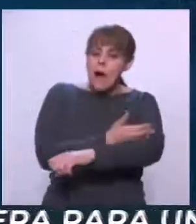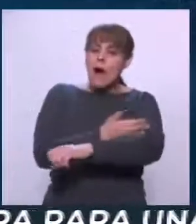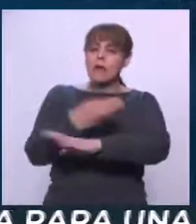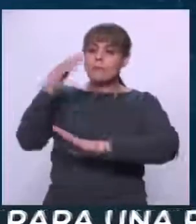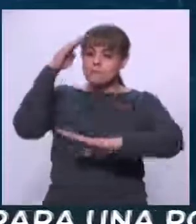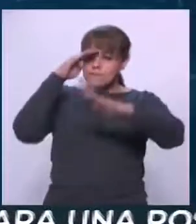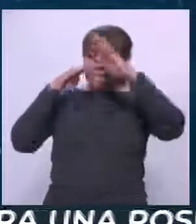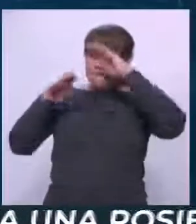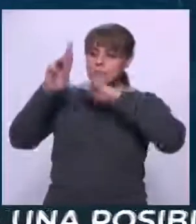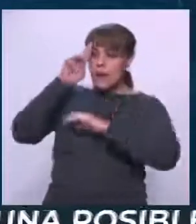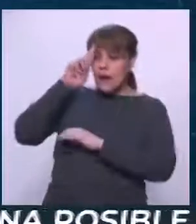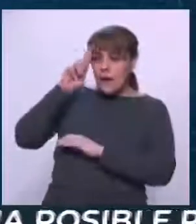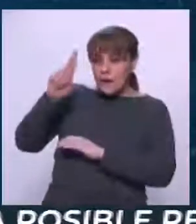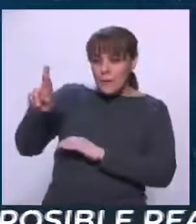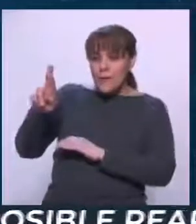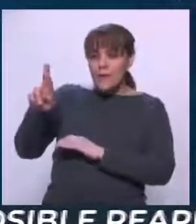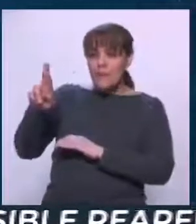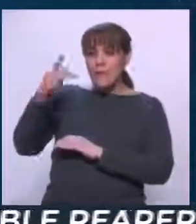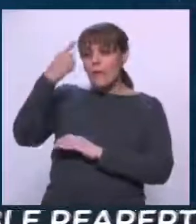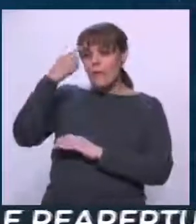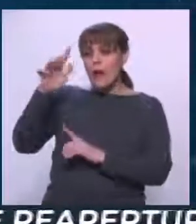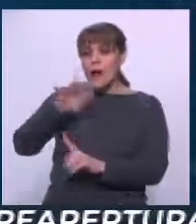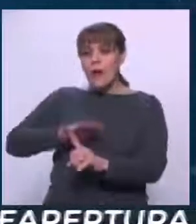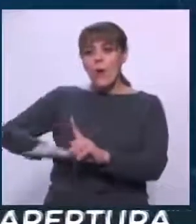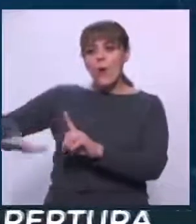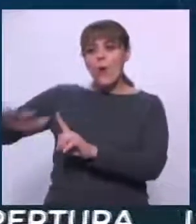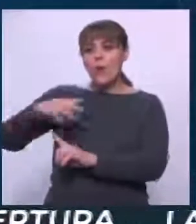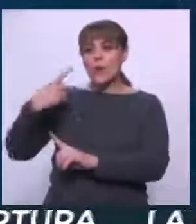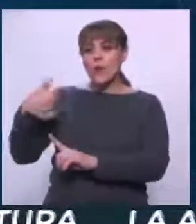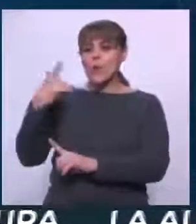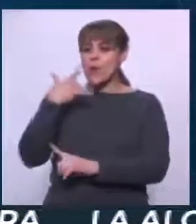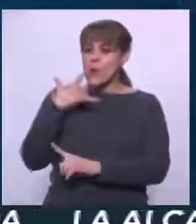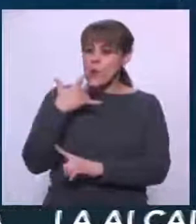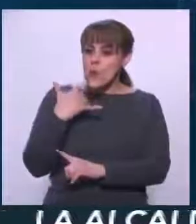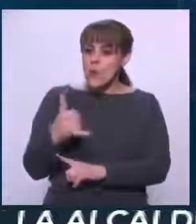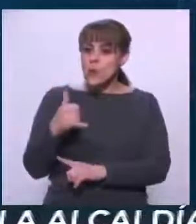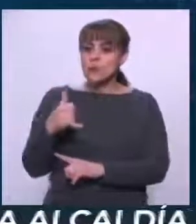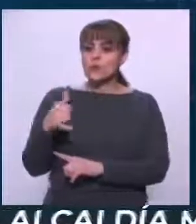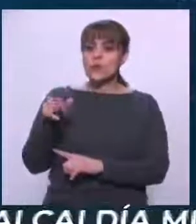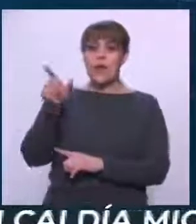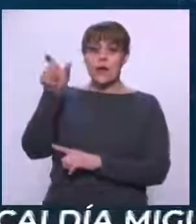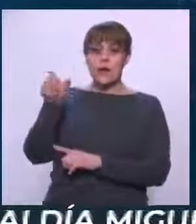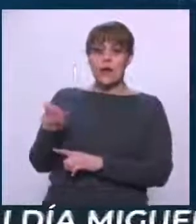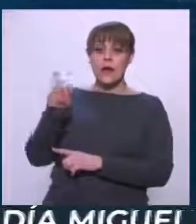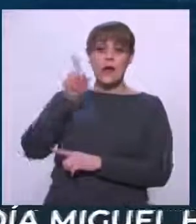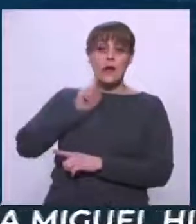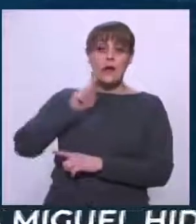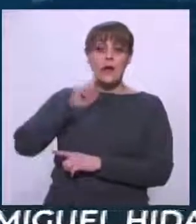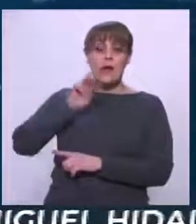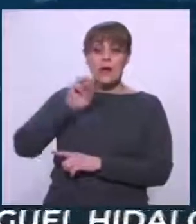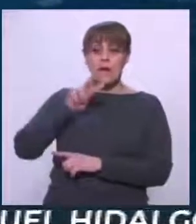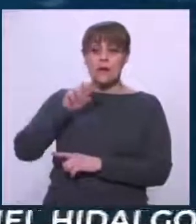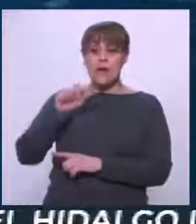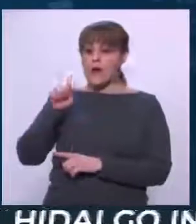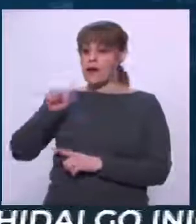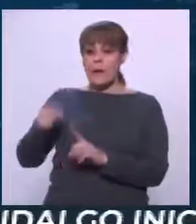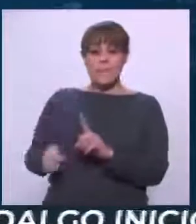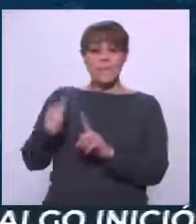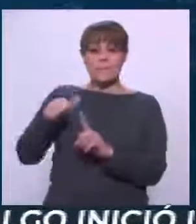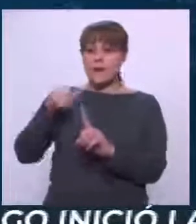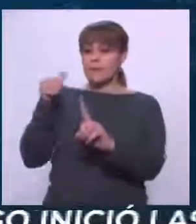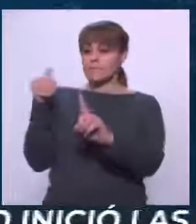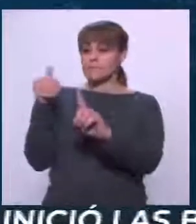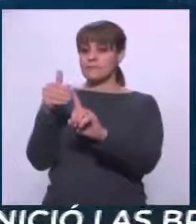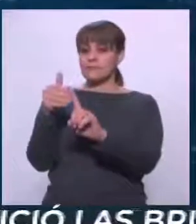un homenaje a este momento de lucha donde doña Eva es una de las figuras centrales, y